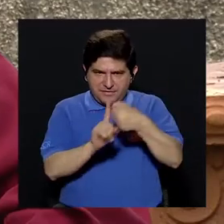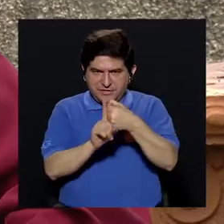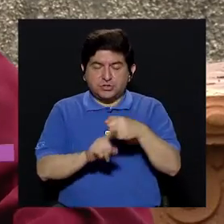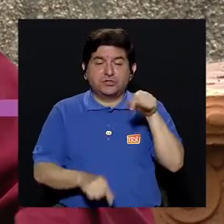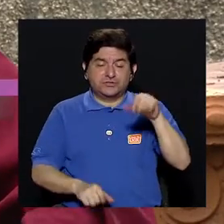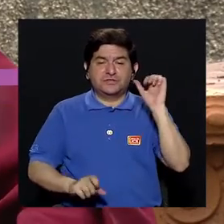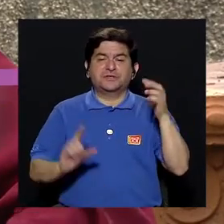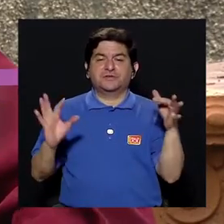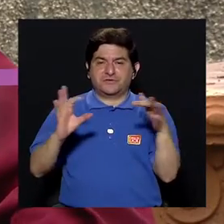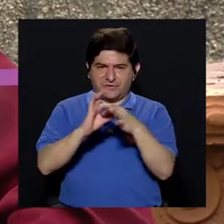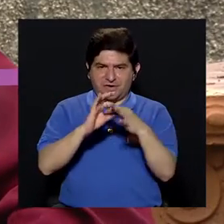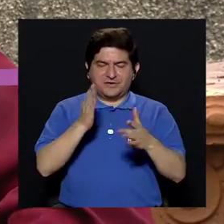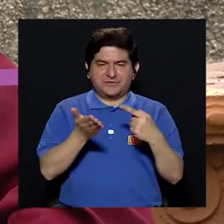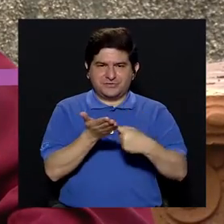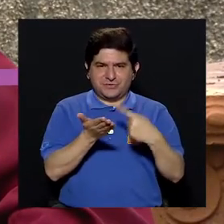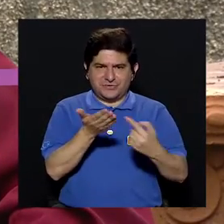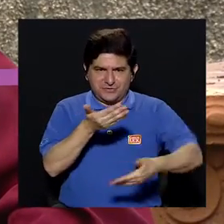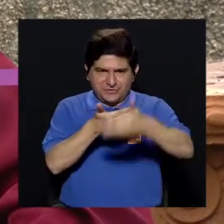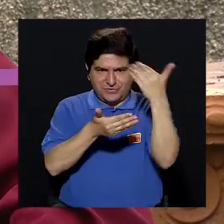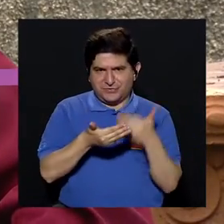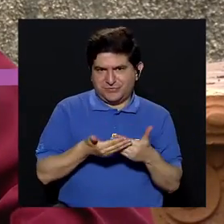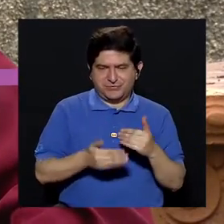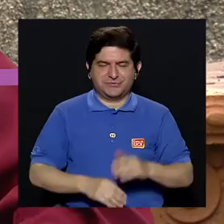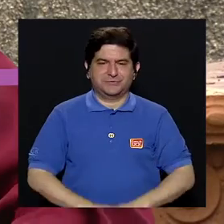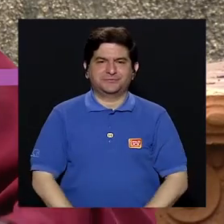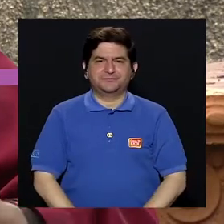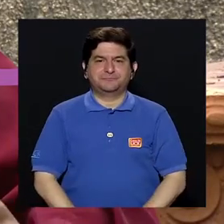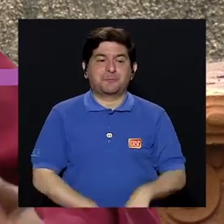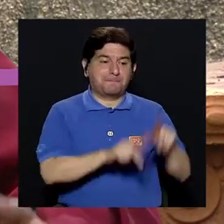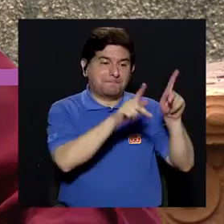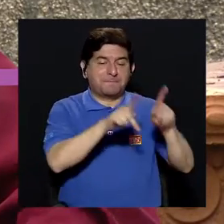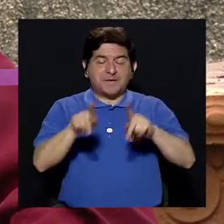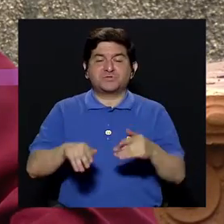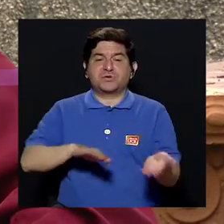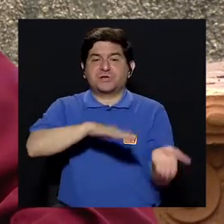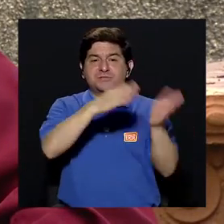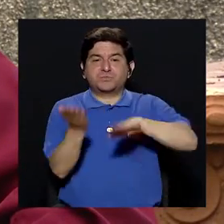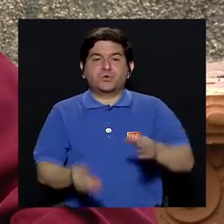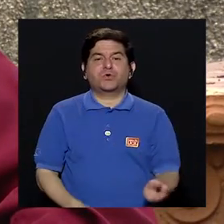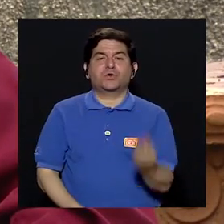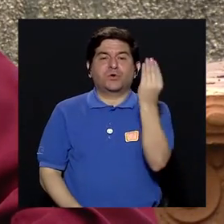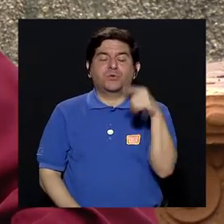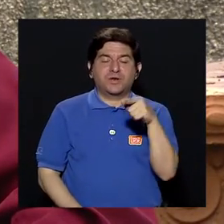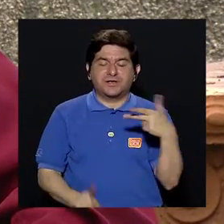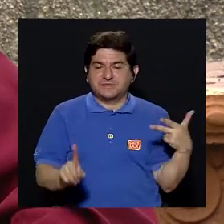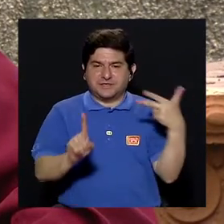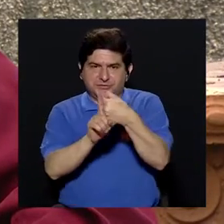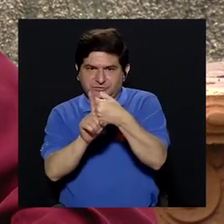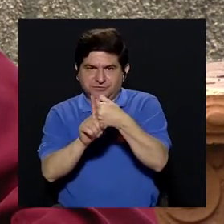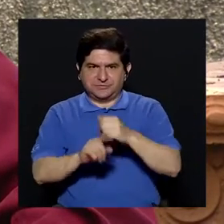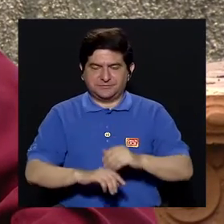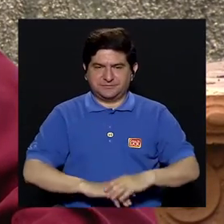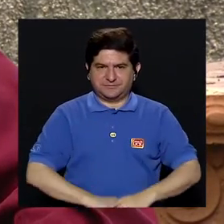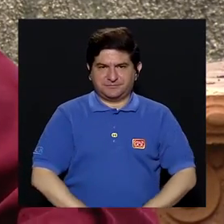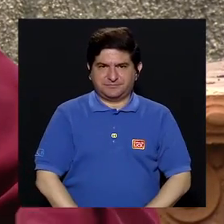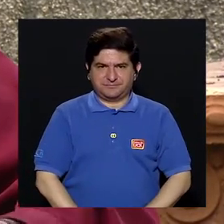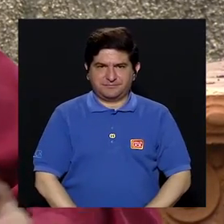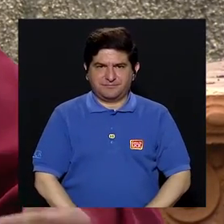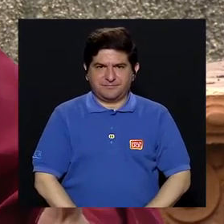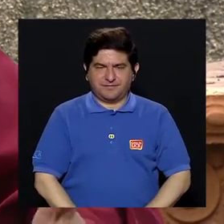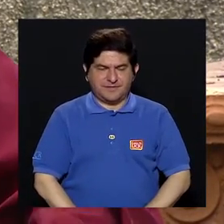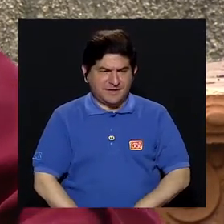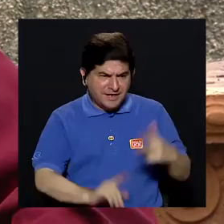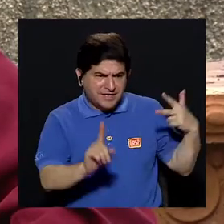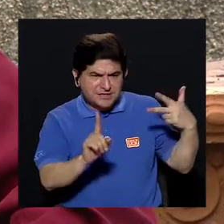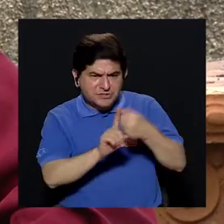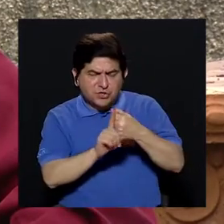Sí, esto va muy relacionado con lo que discutíamos acerca de que las personas mueren jóvenes en choques. Y